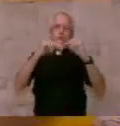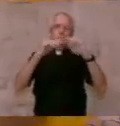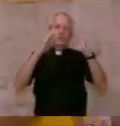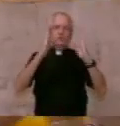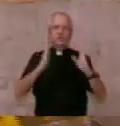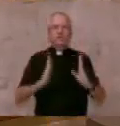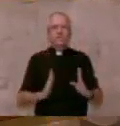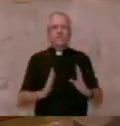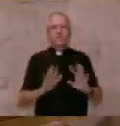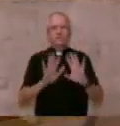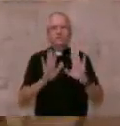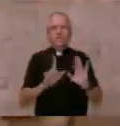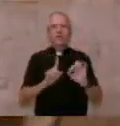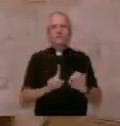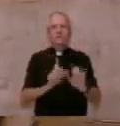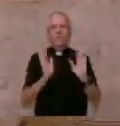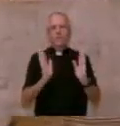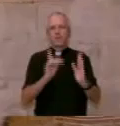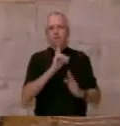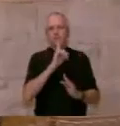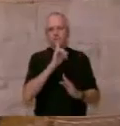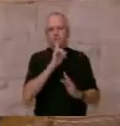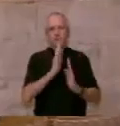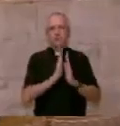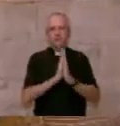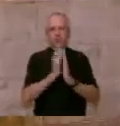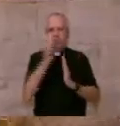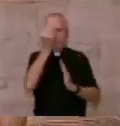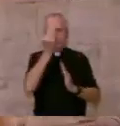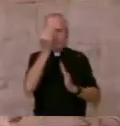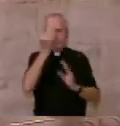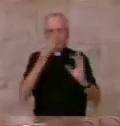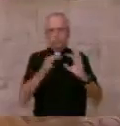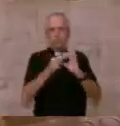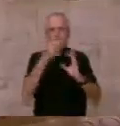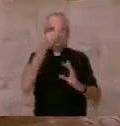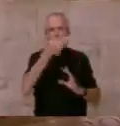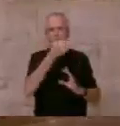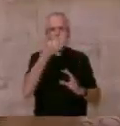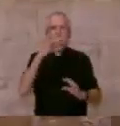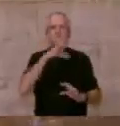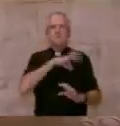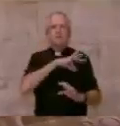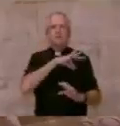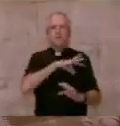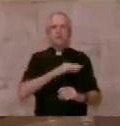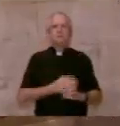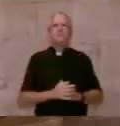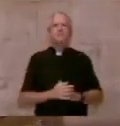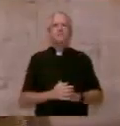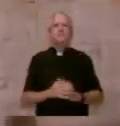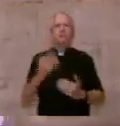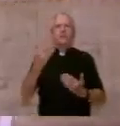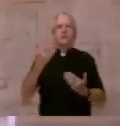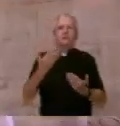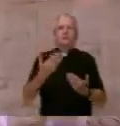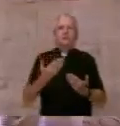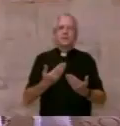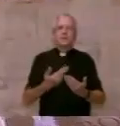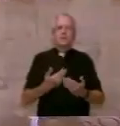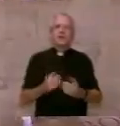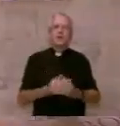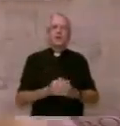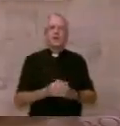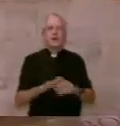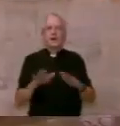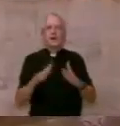cuando, con asistencia de los reyes Alfonso II de Aragón y doña Sancha de Castilla, se hizo su solemne consagración